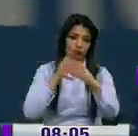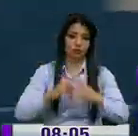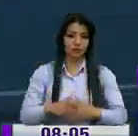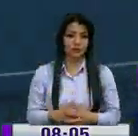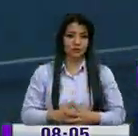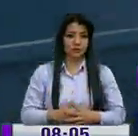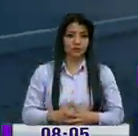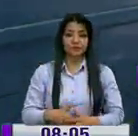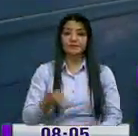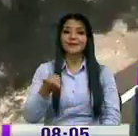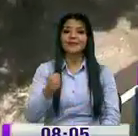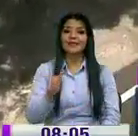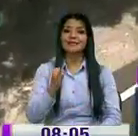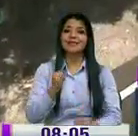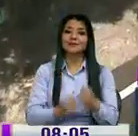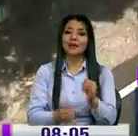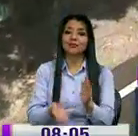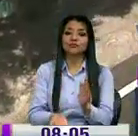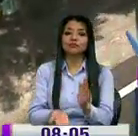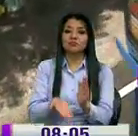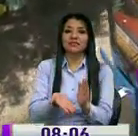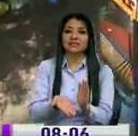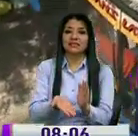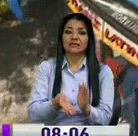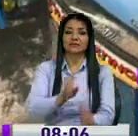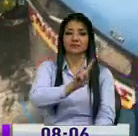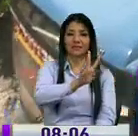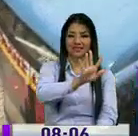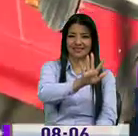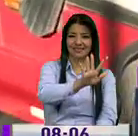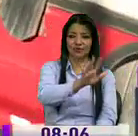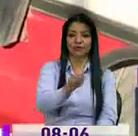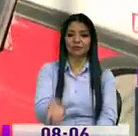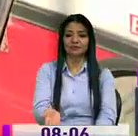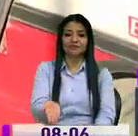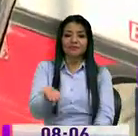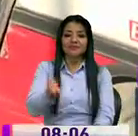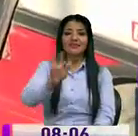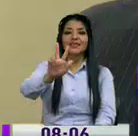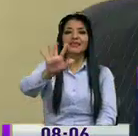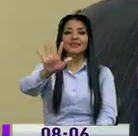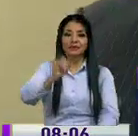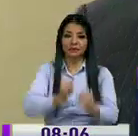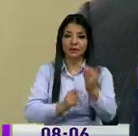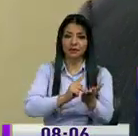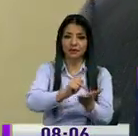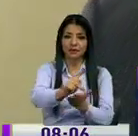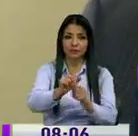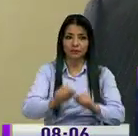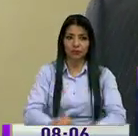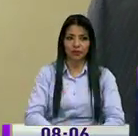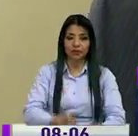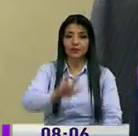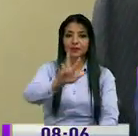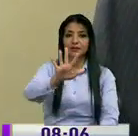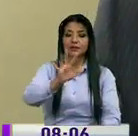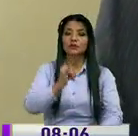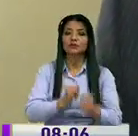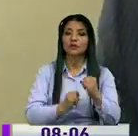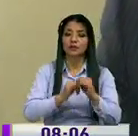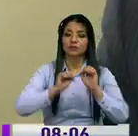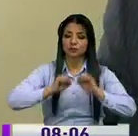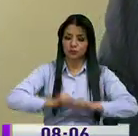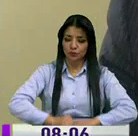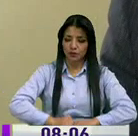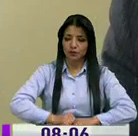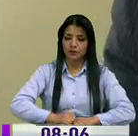incremento sería de 10 centavos adicionales a los 25 que actualmente cuesta el pasaje. La tarifa técnica es de 35